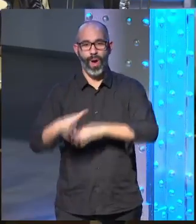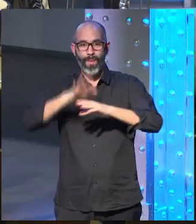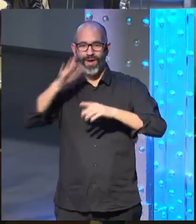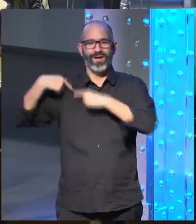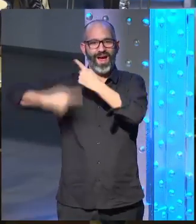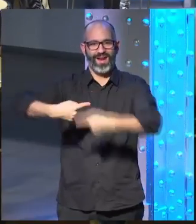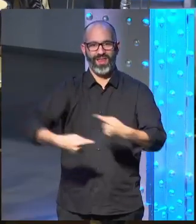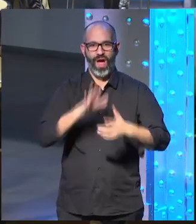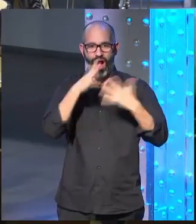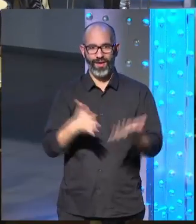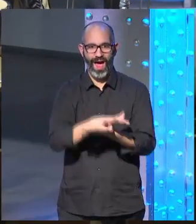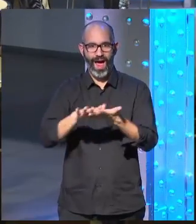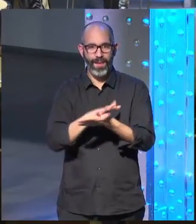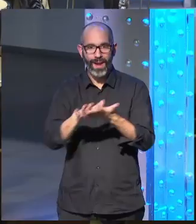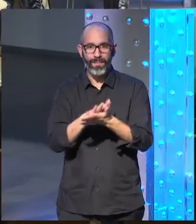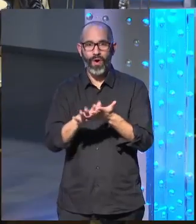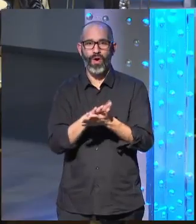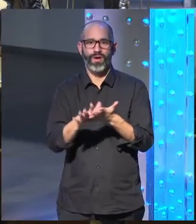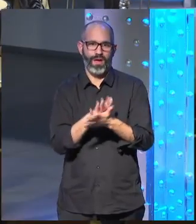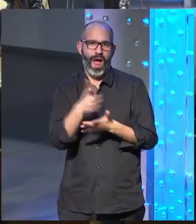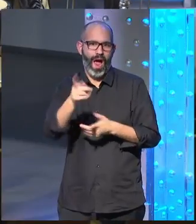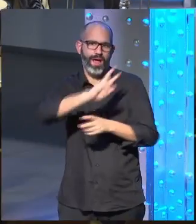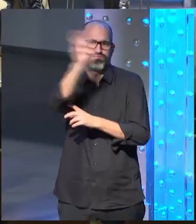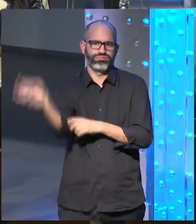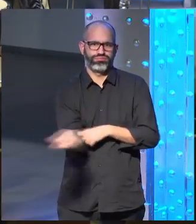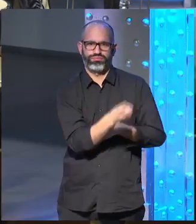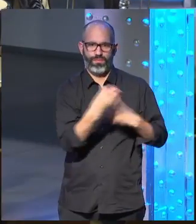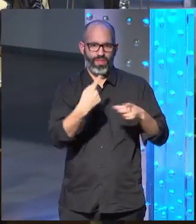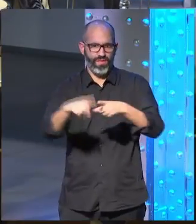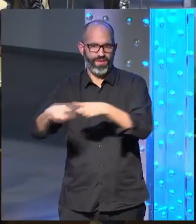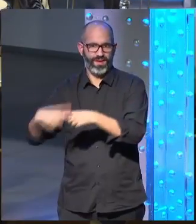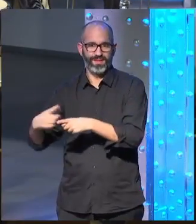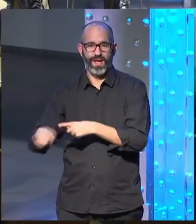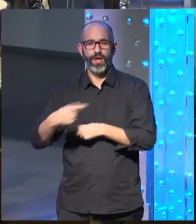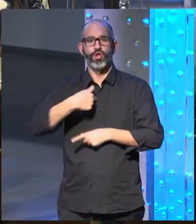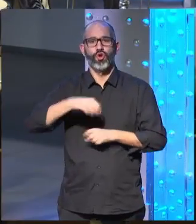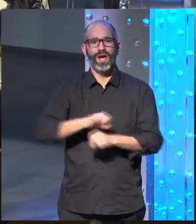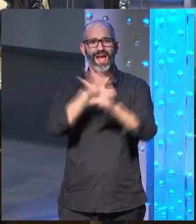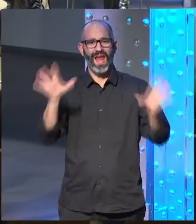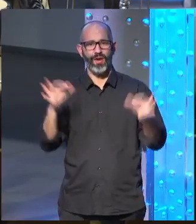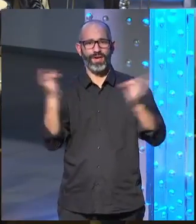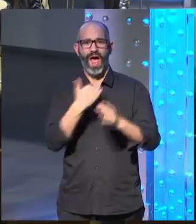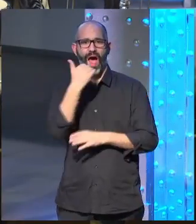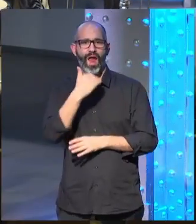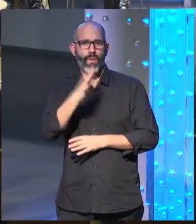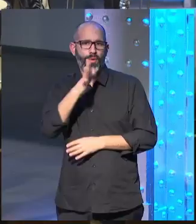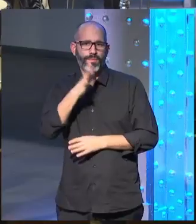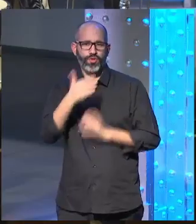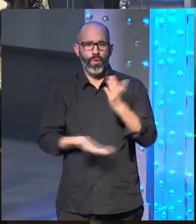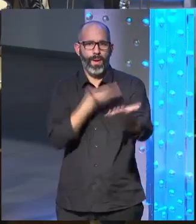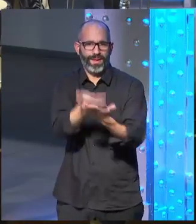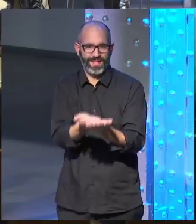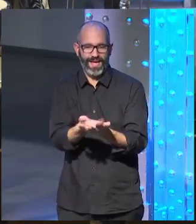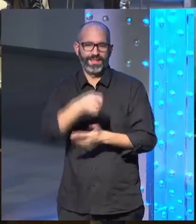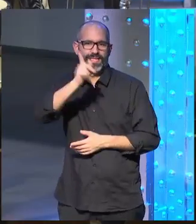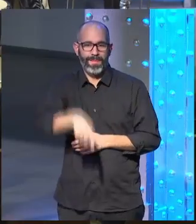una generación como la que estamos hablando, pues hay una gran diversidad. Lo que sí tengo claro es un argumento que les voy a plantear,